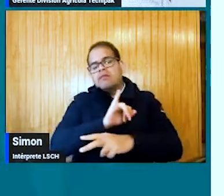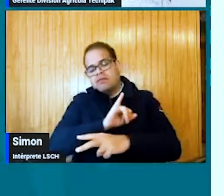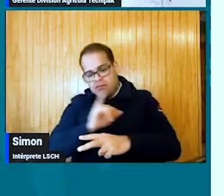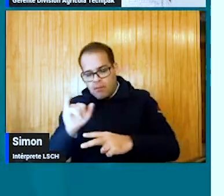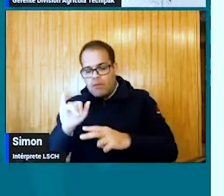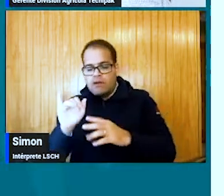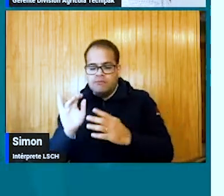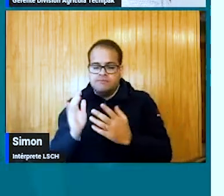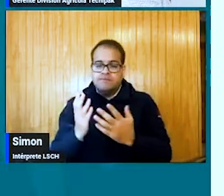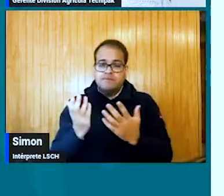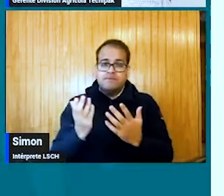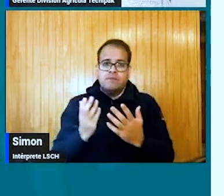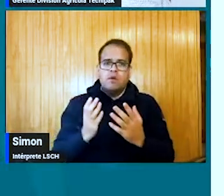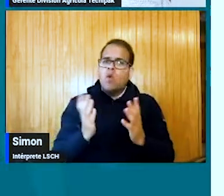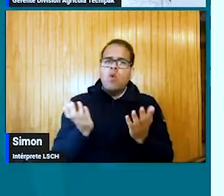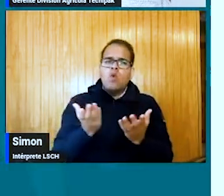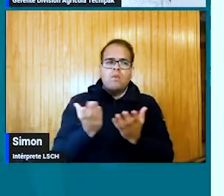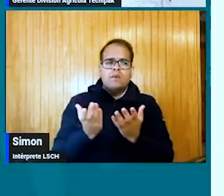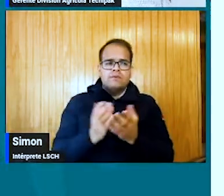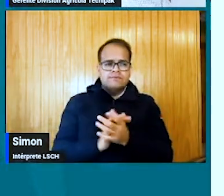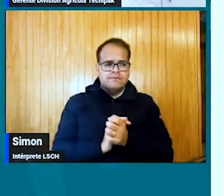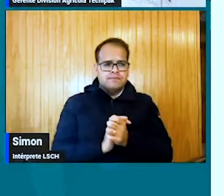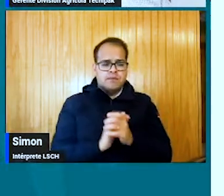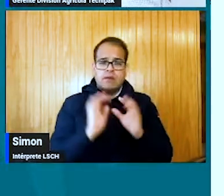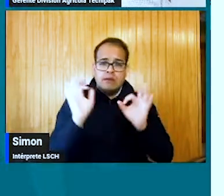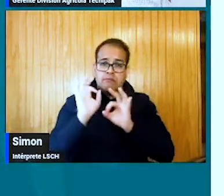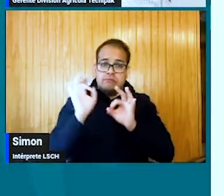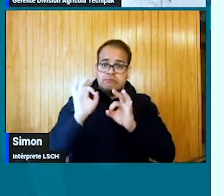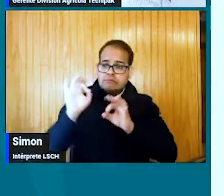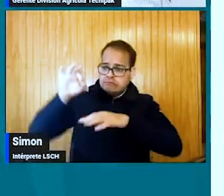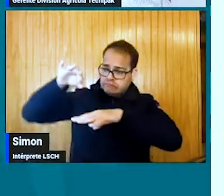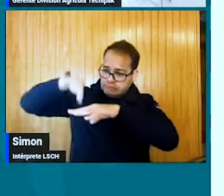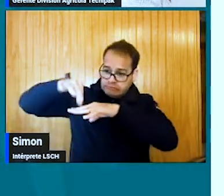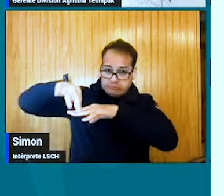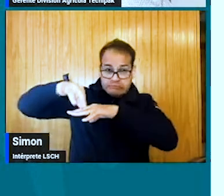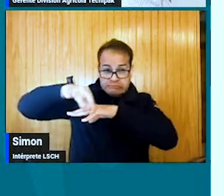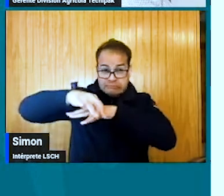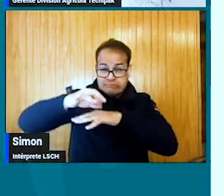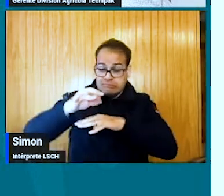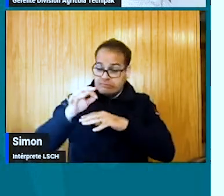especies o variedades sensibles al frío.